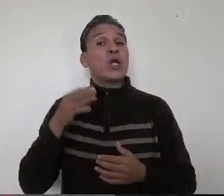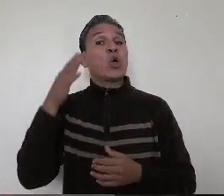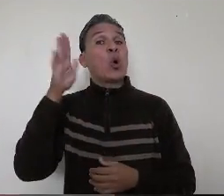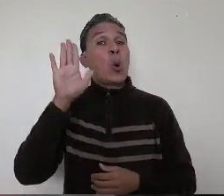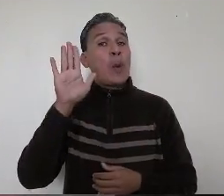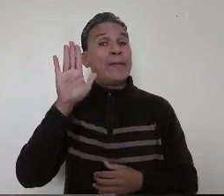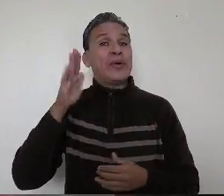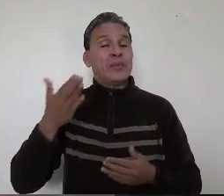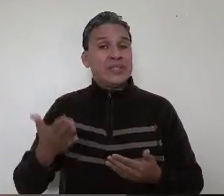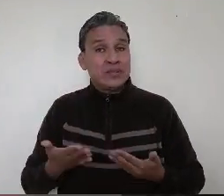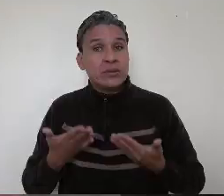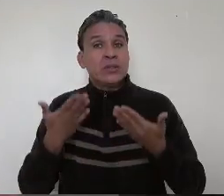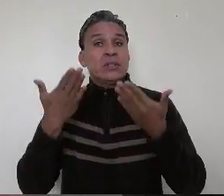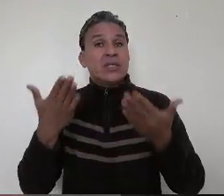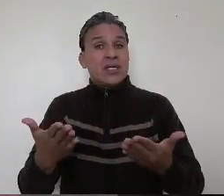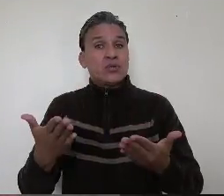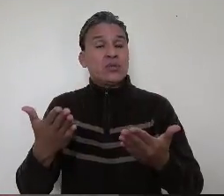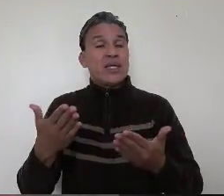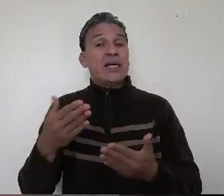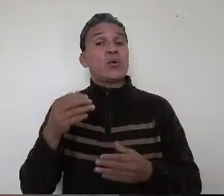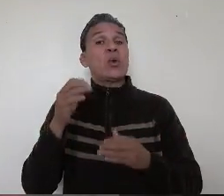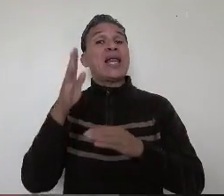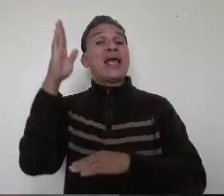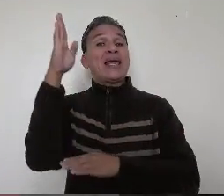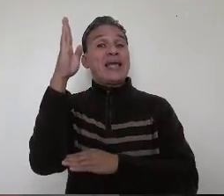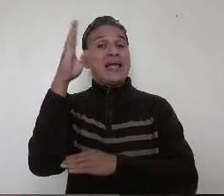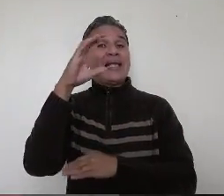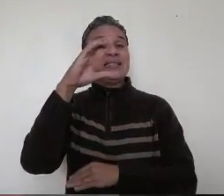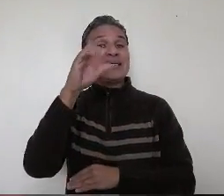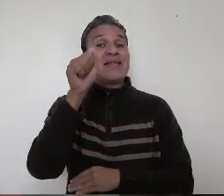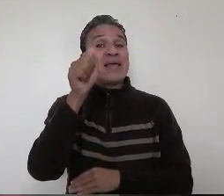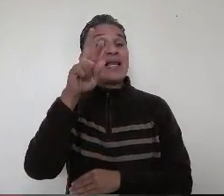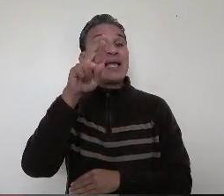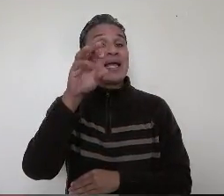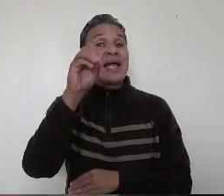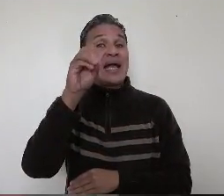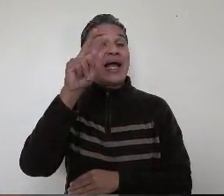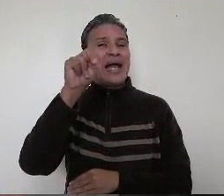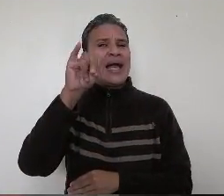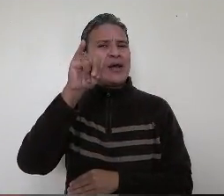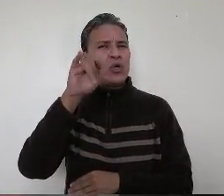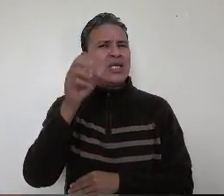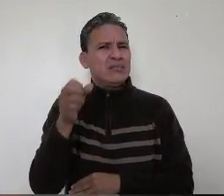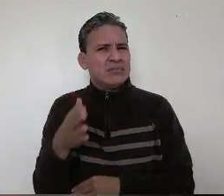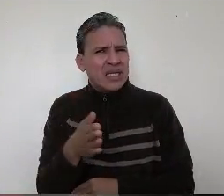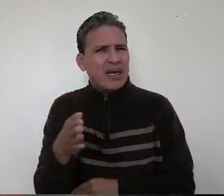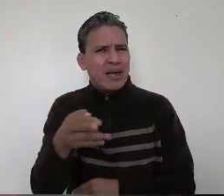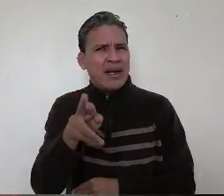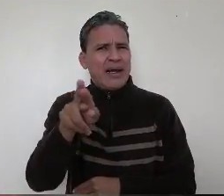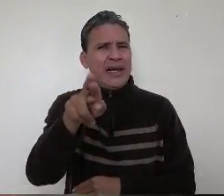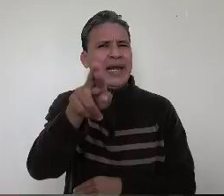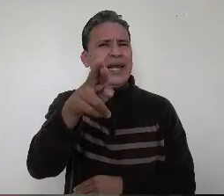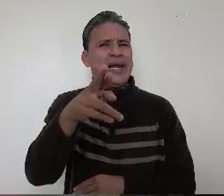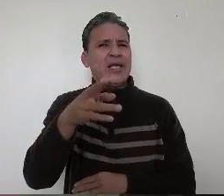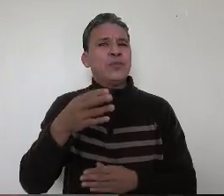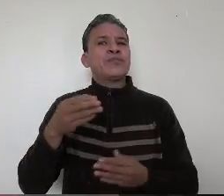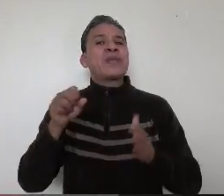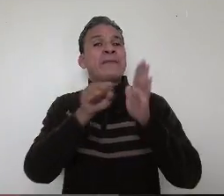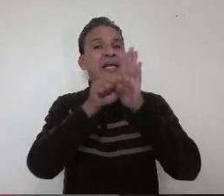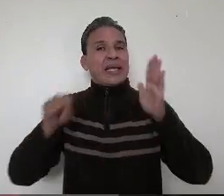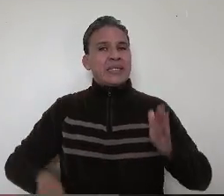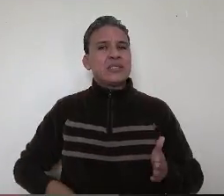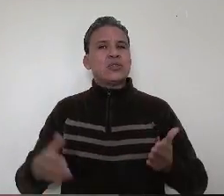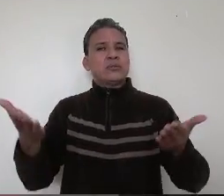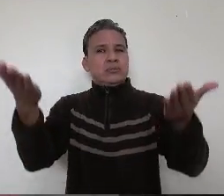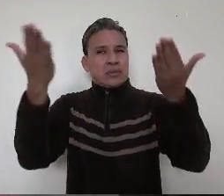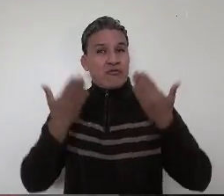acción misionera de la Iglesia en el Caroní. Que el Señor nos siga dando muchas fuerzas y muchas bendiciones. Y